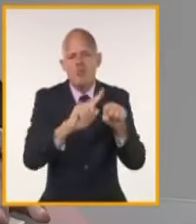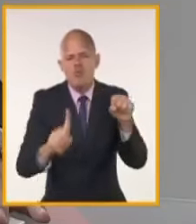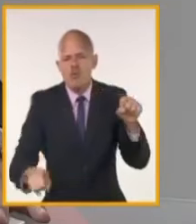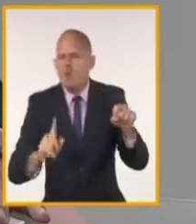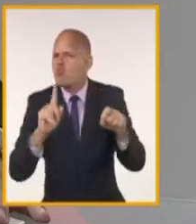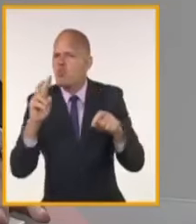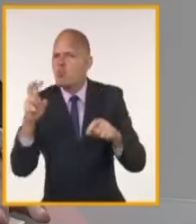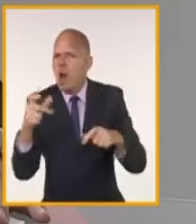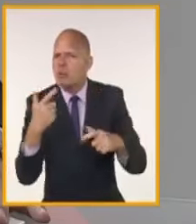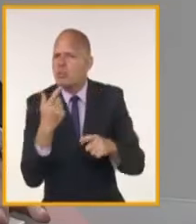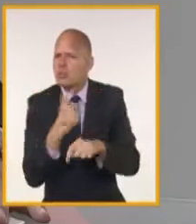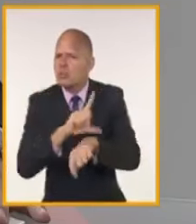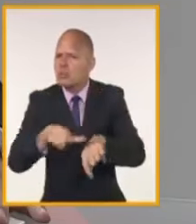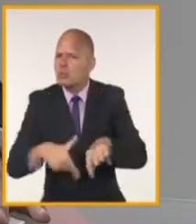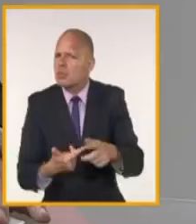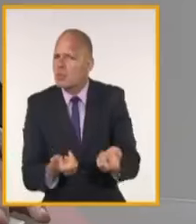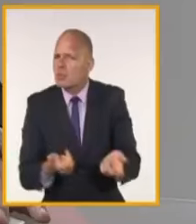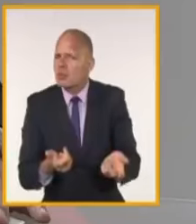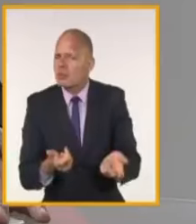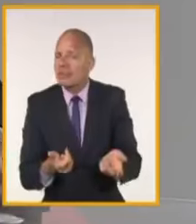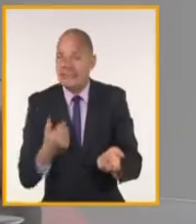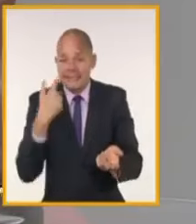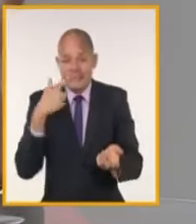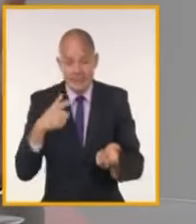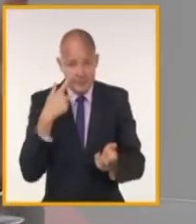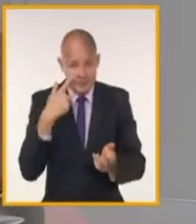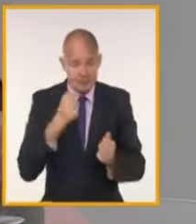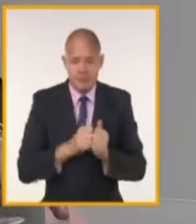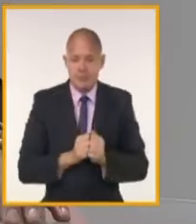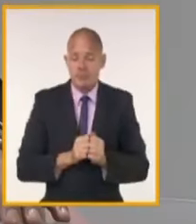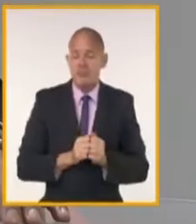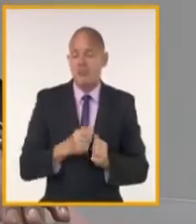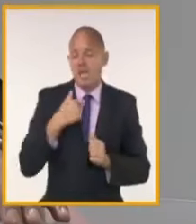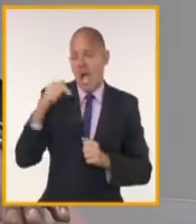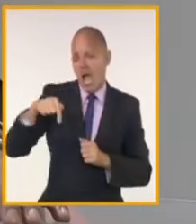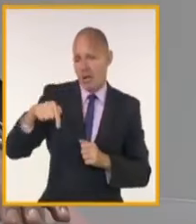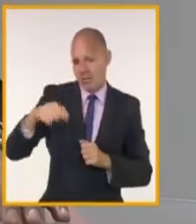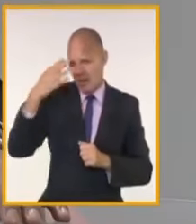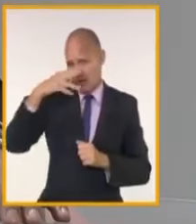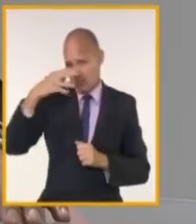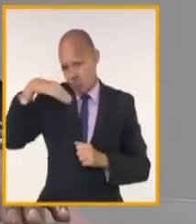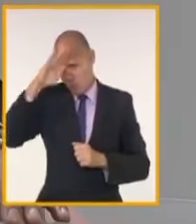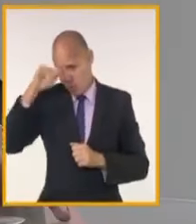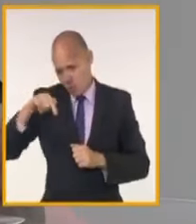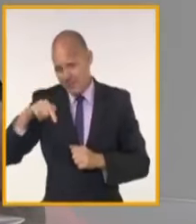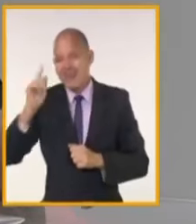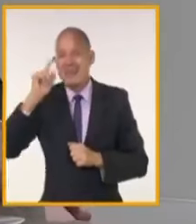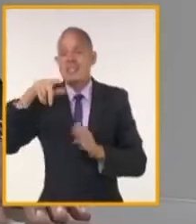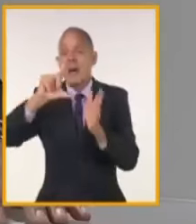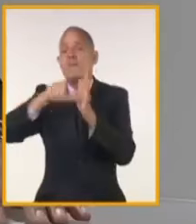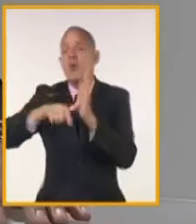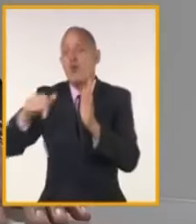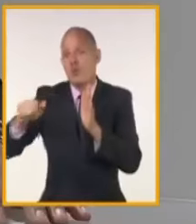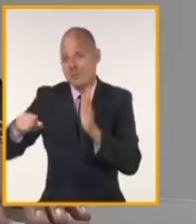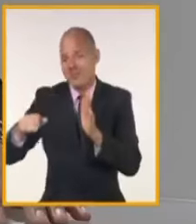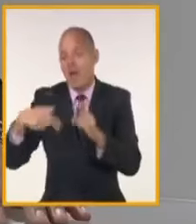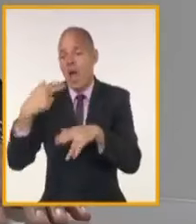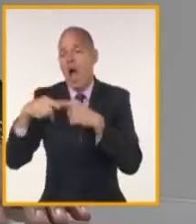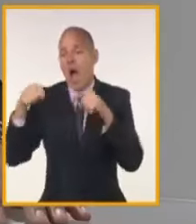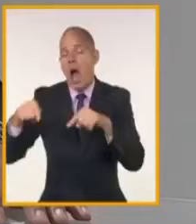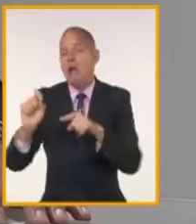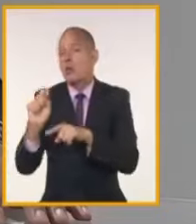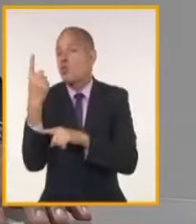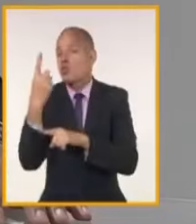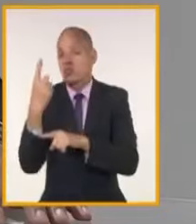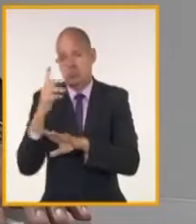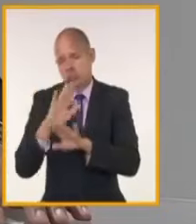de los pequeños en Cuba fue el parque deuba 1 mw nos demoramos 89 días casi TR meses menos un día TR